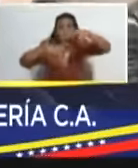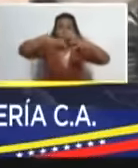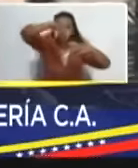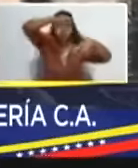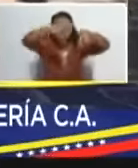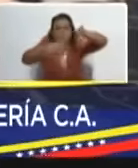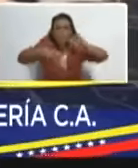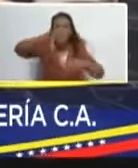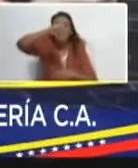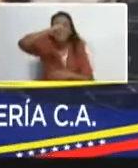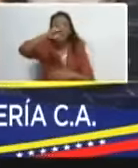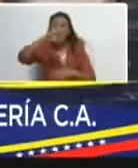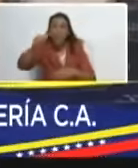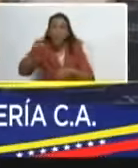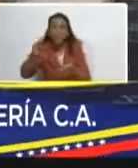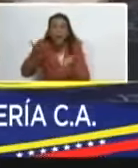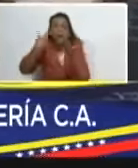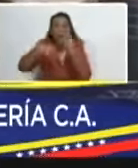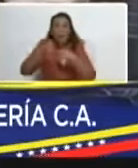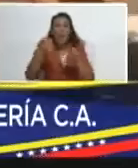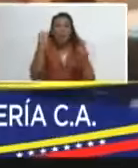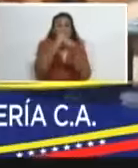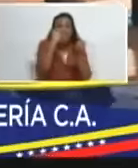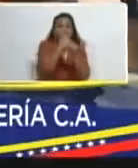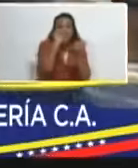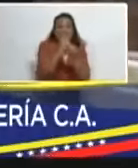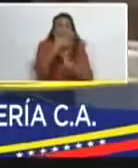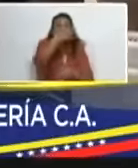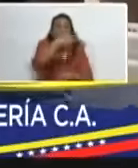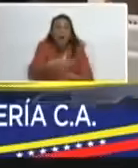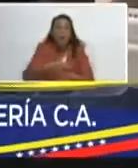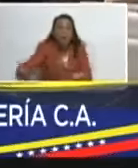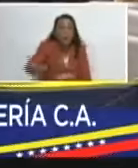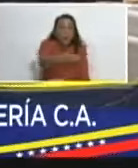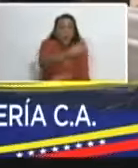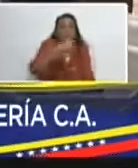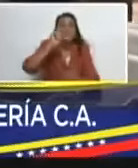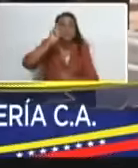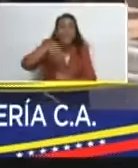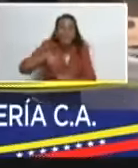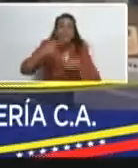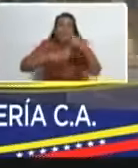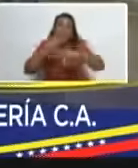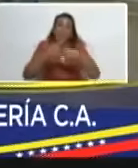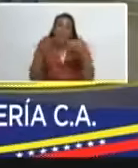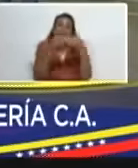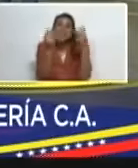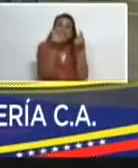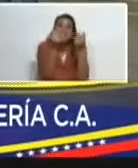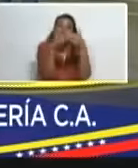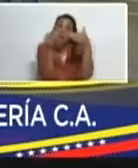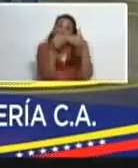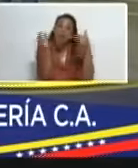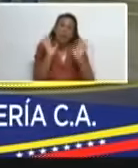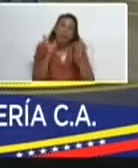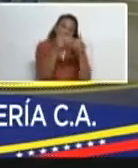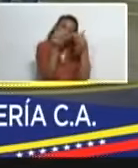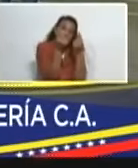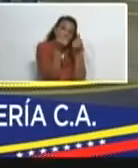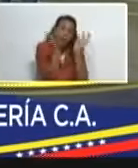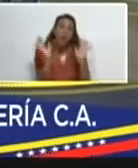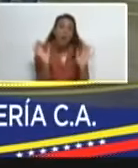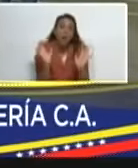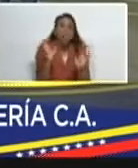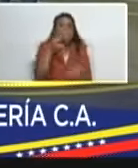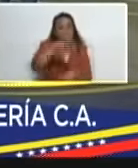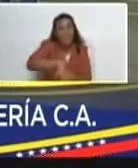satisfacción que nos va a generar empleo y también va a producir las divisas, como usted lo acaba de anunciar, para